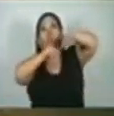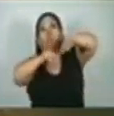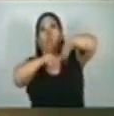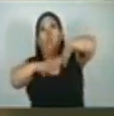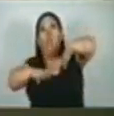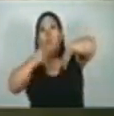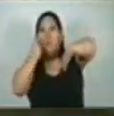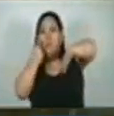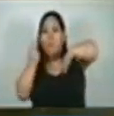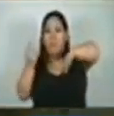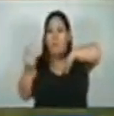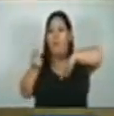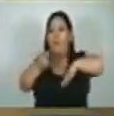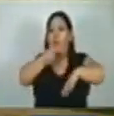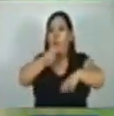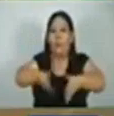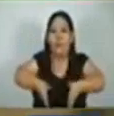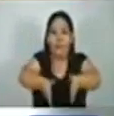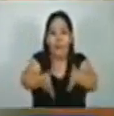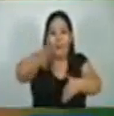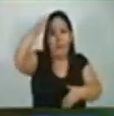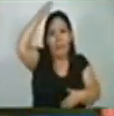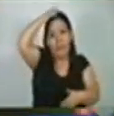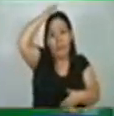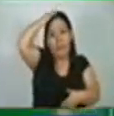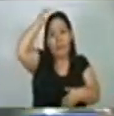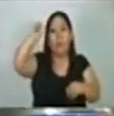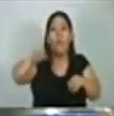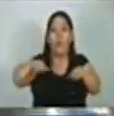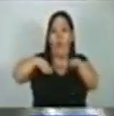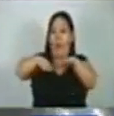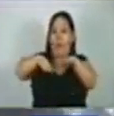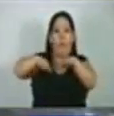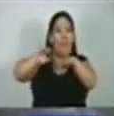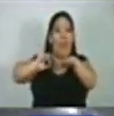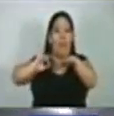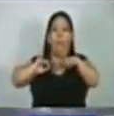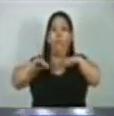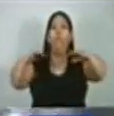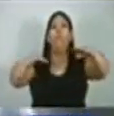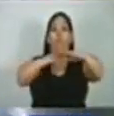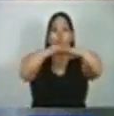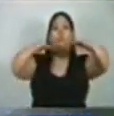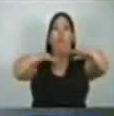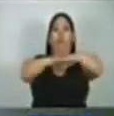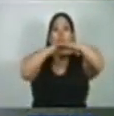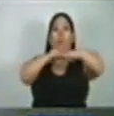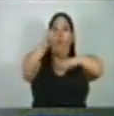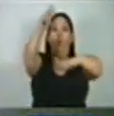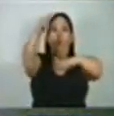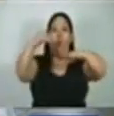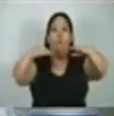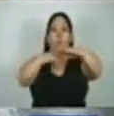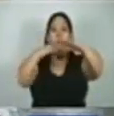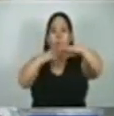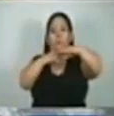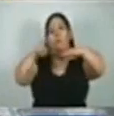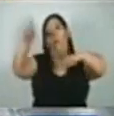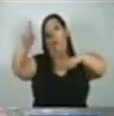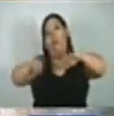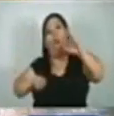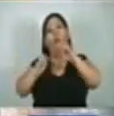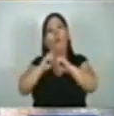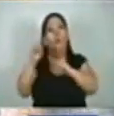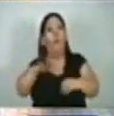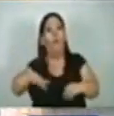en pantalla de Los Chorros. Se mantiene habilitado el tránsito vehicular en ambos sentidos con dos carriles hacia la zona occidental,